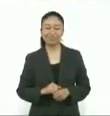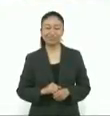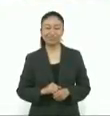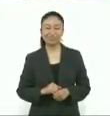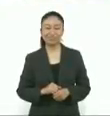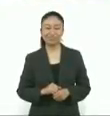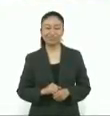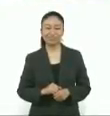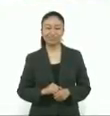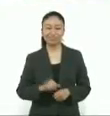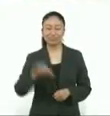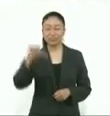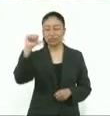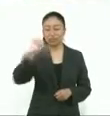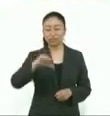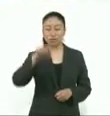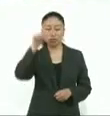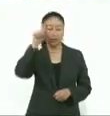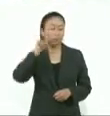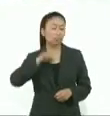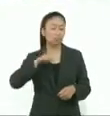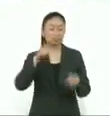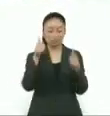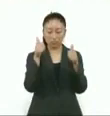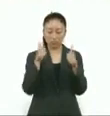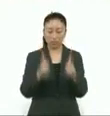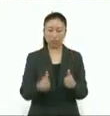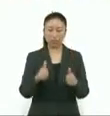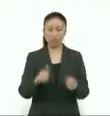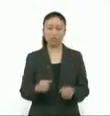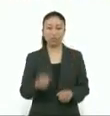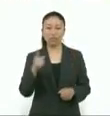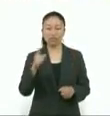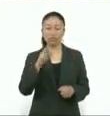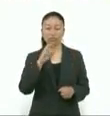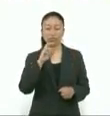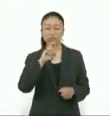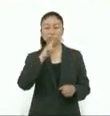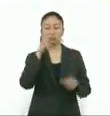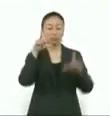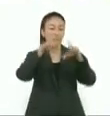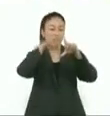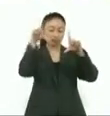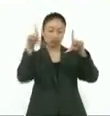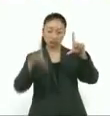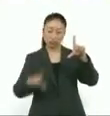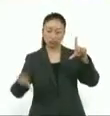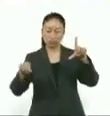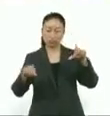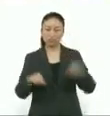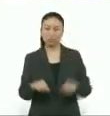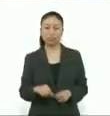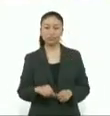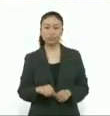Hoy estamos las mujeres que queremos una mejor nación y nuestras gobernadoras